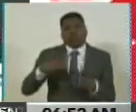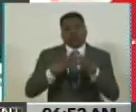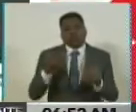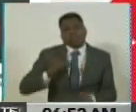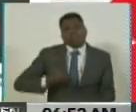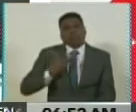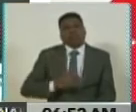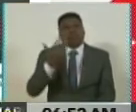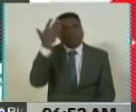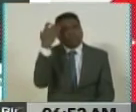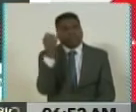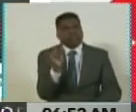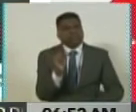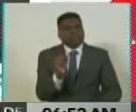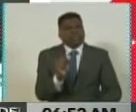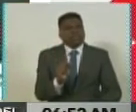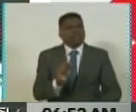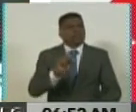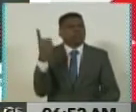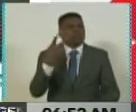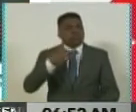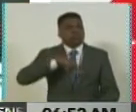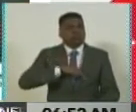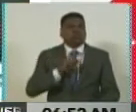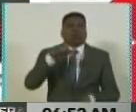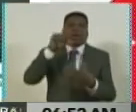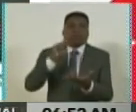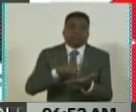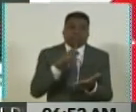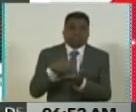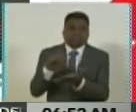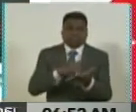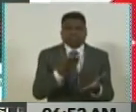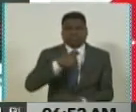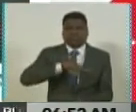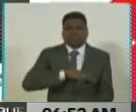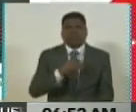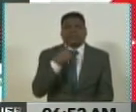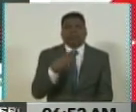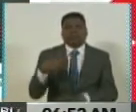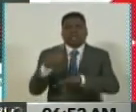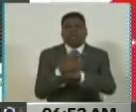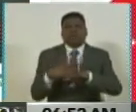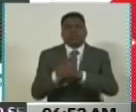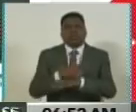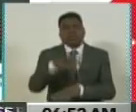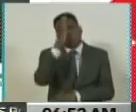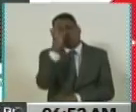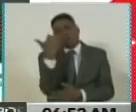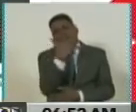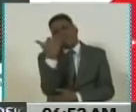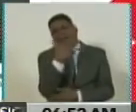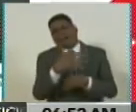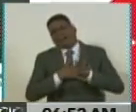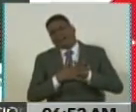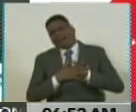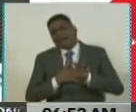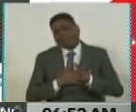entender que nuestros adversarios no se encuentran entre nosotros, pero dice que el gobierno se burla de las miserias del pueblo y atenta contra